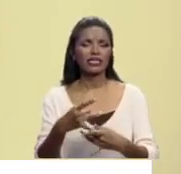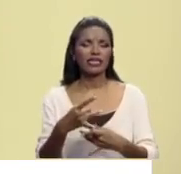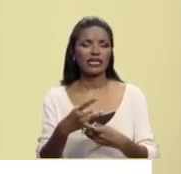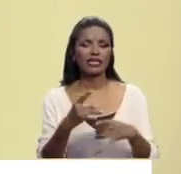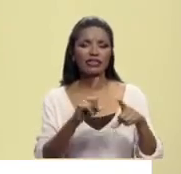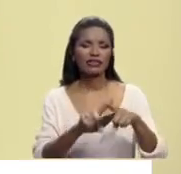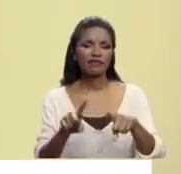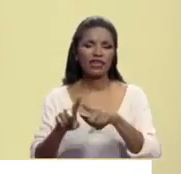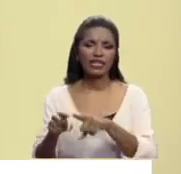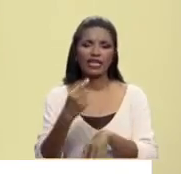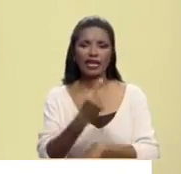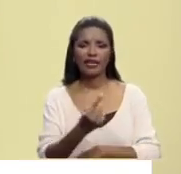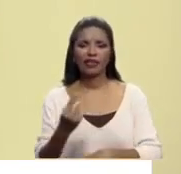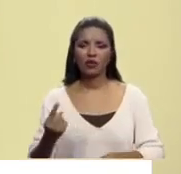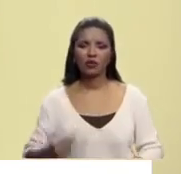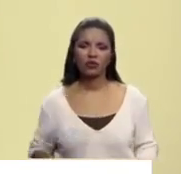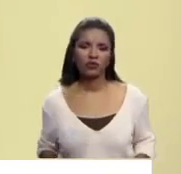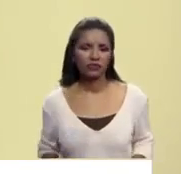otra.